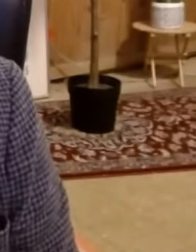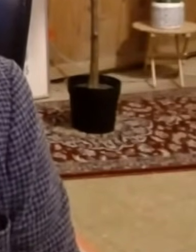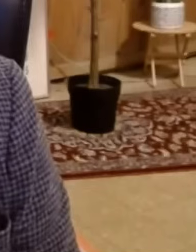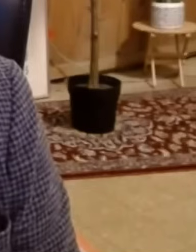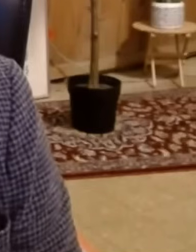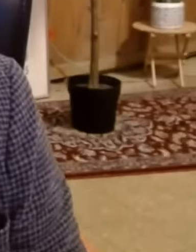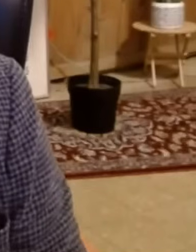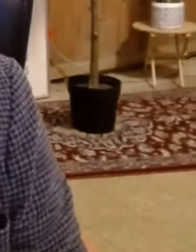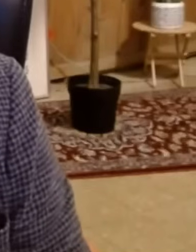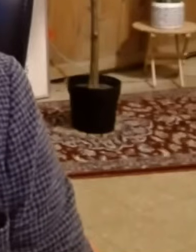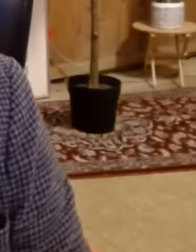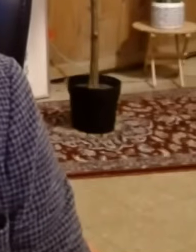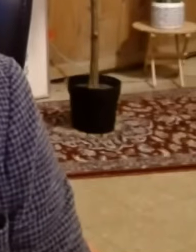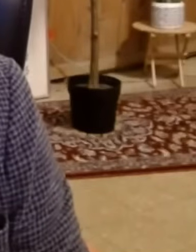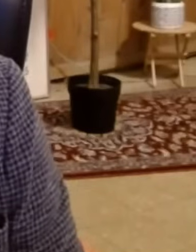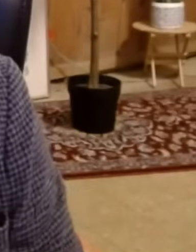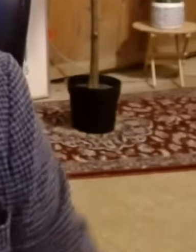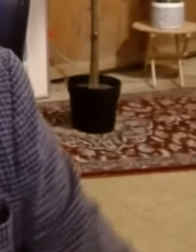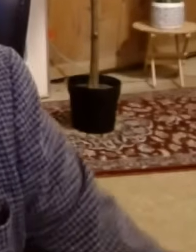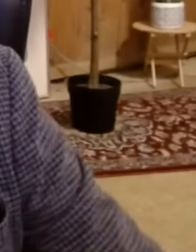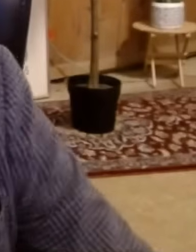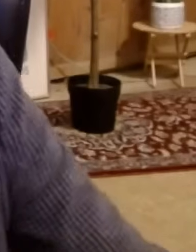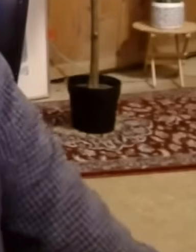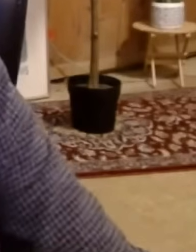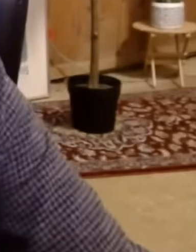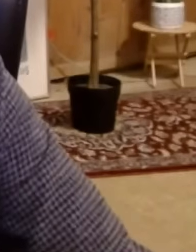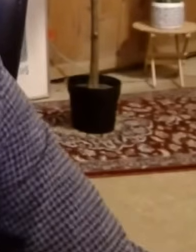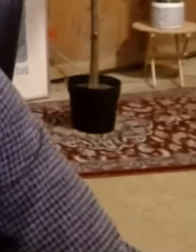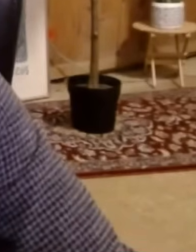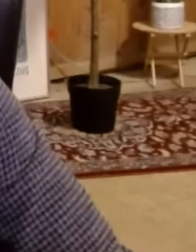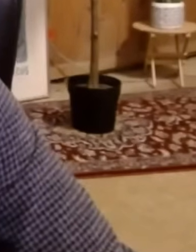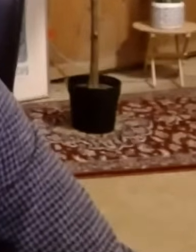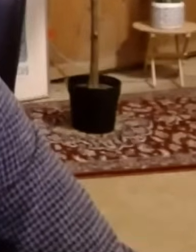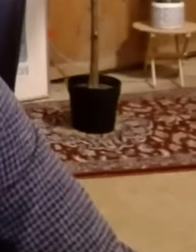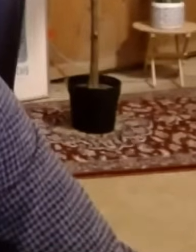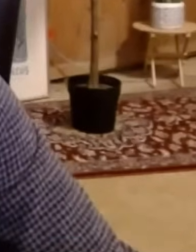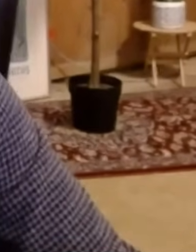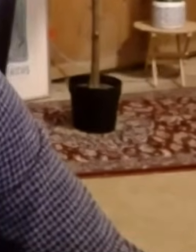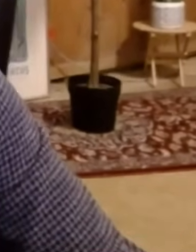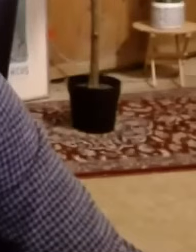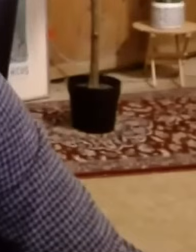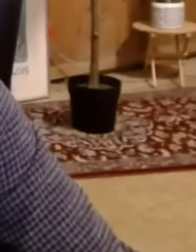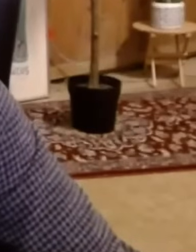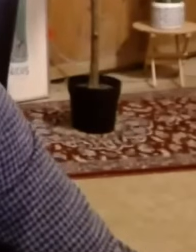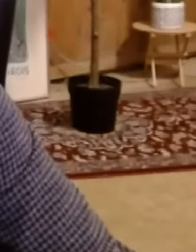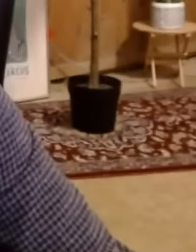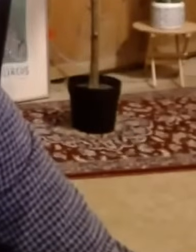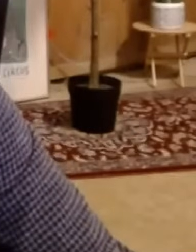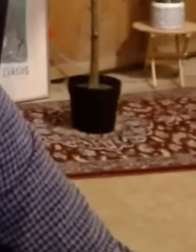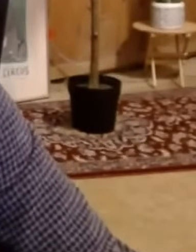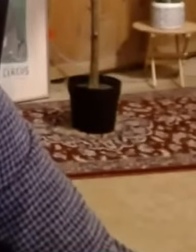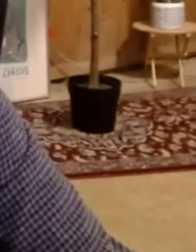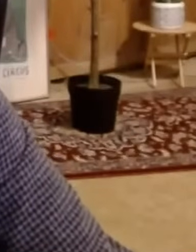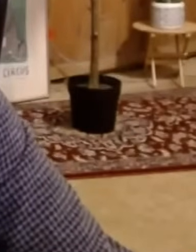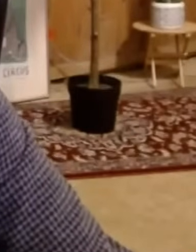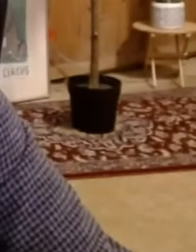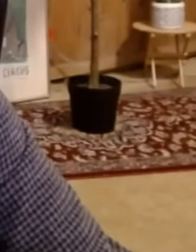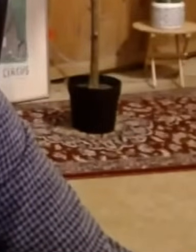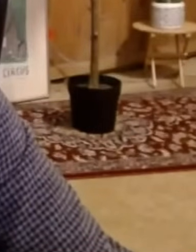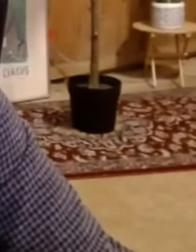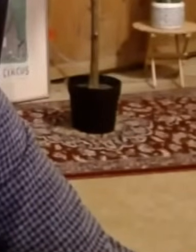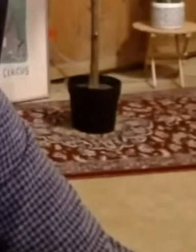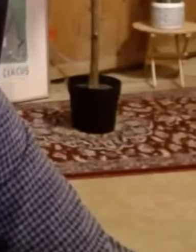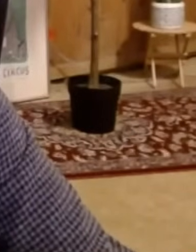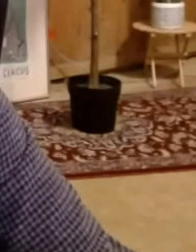catorrazos, los cuestionamientos duros, muy fuertes. El mismo público consentidor sin censura que vio parte de esta conferencia lo está